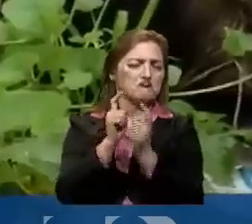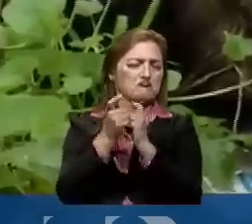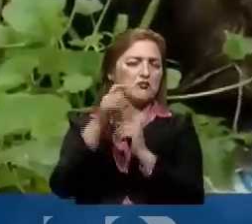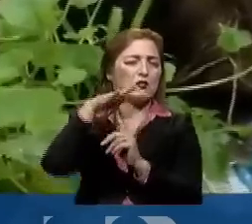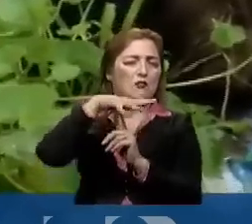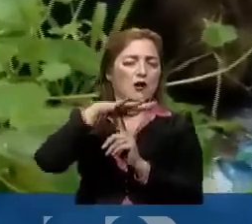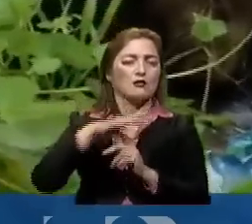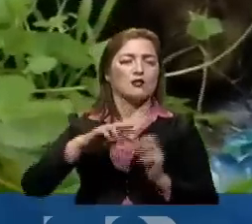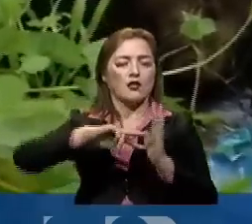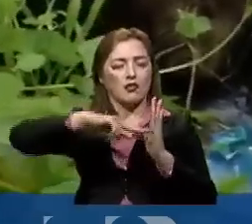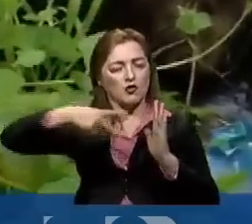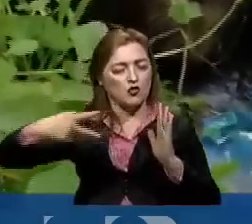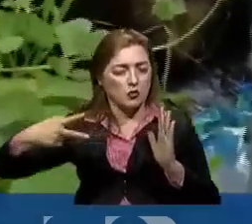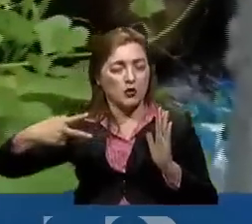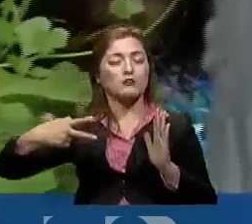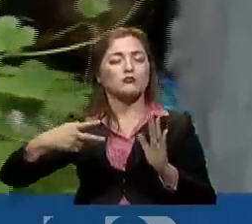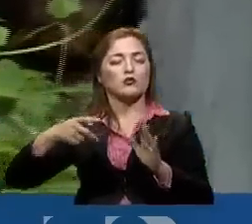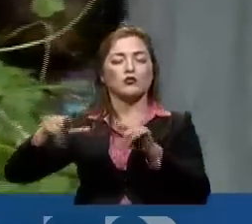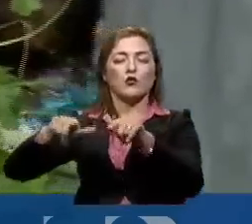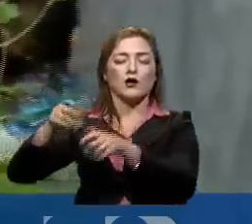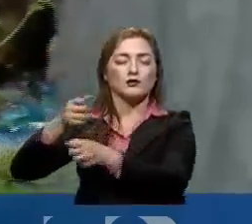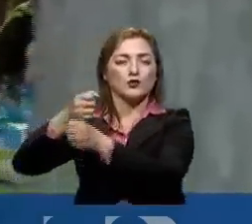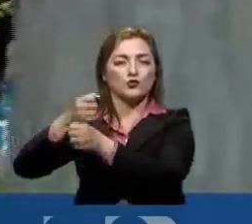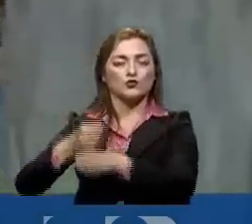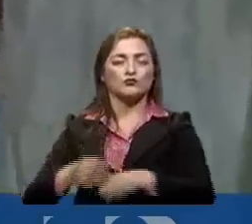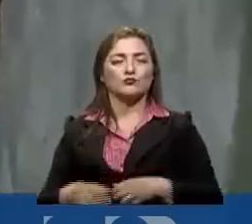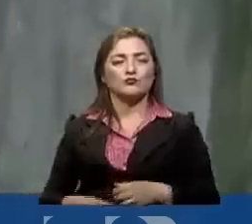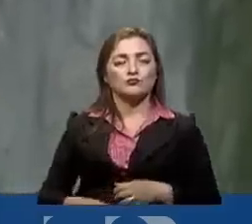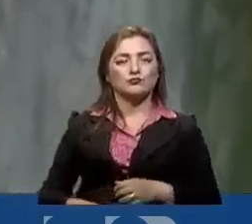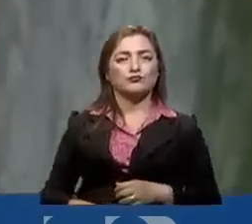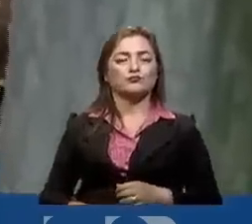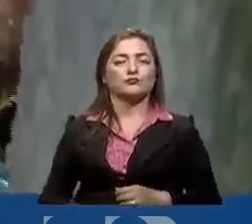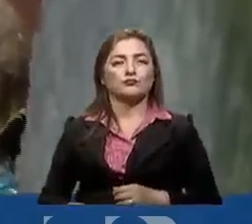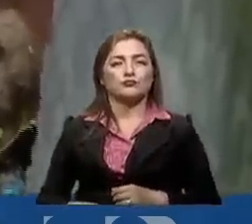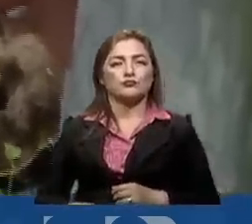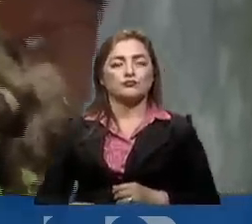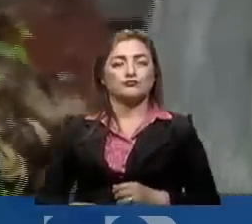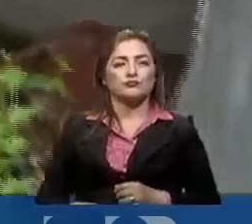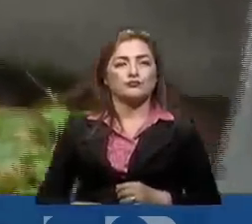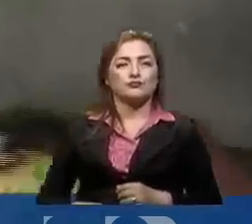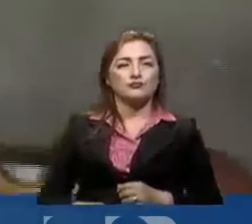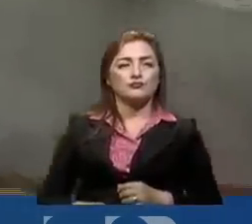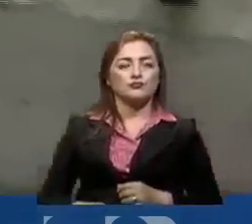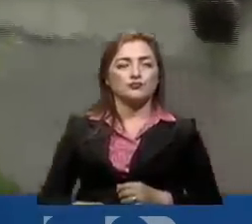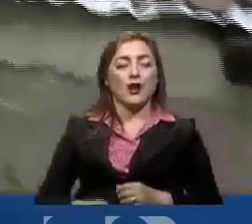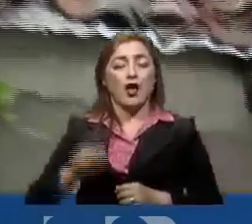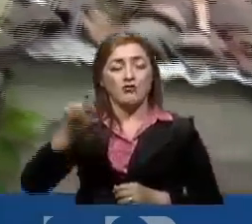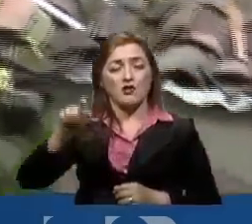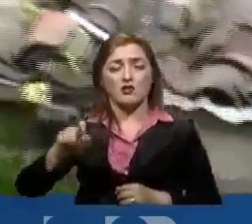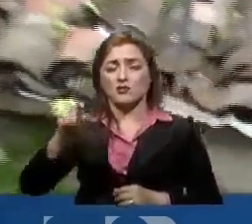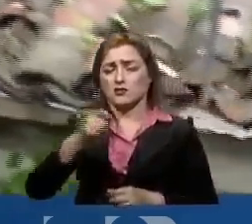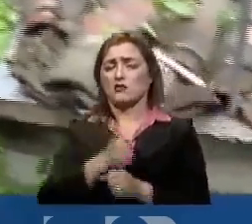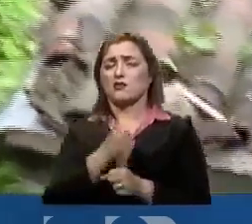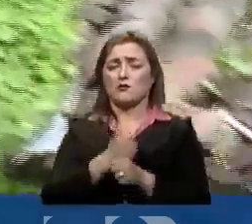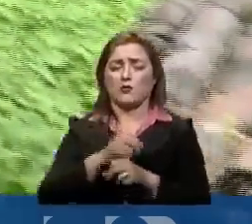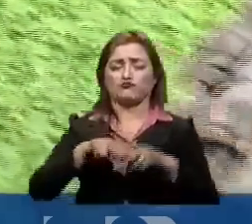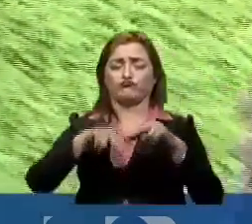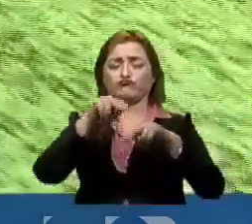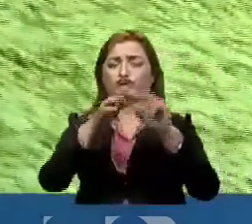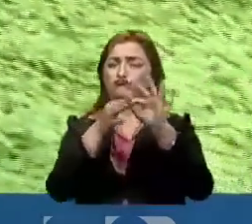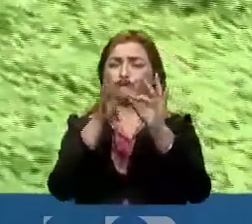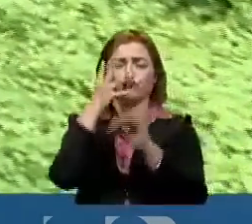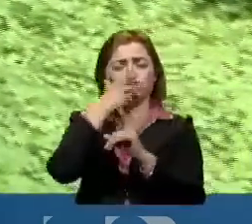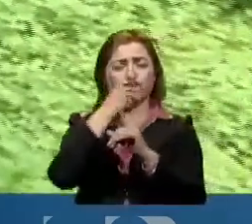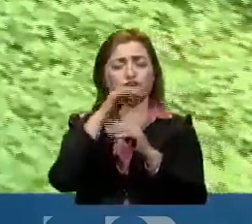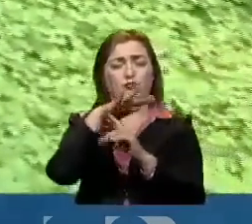con medios tecnológicos, con puntos seguros. Eso es lo que se necesita en realidad, porque este trabajo